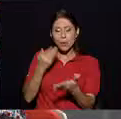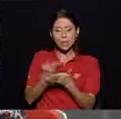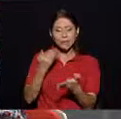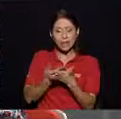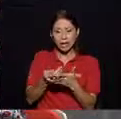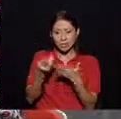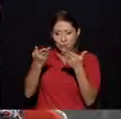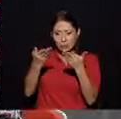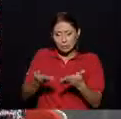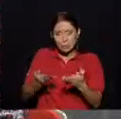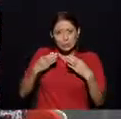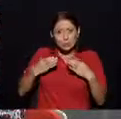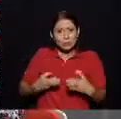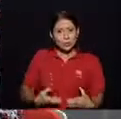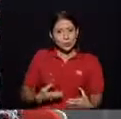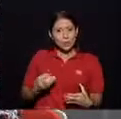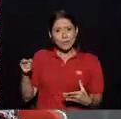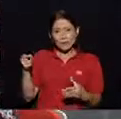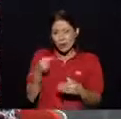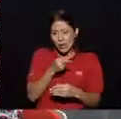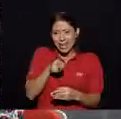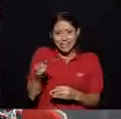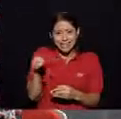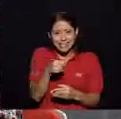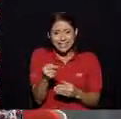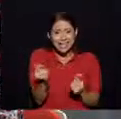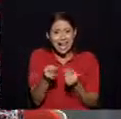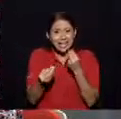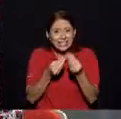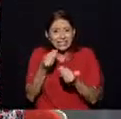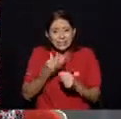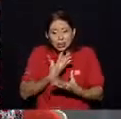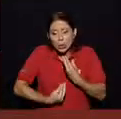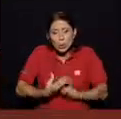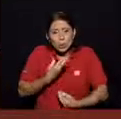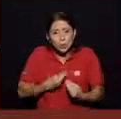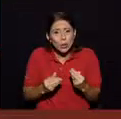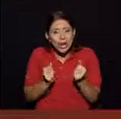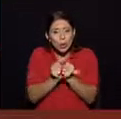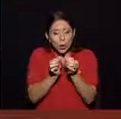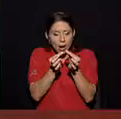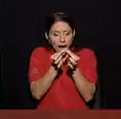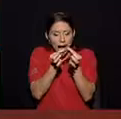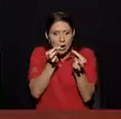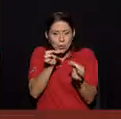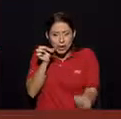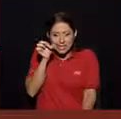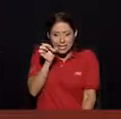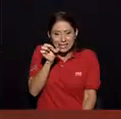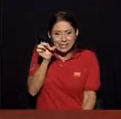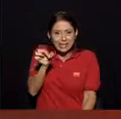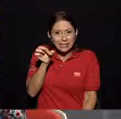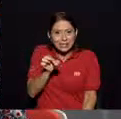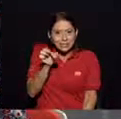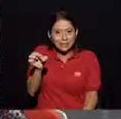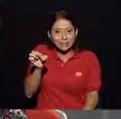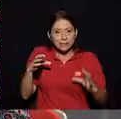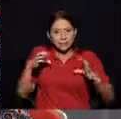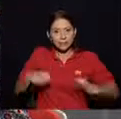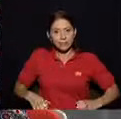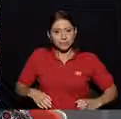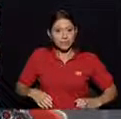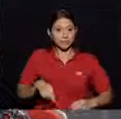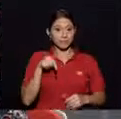de violencia y tortura producida con agujas que le introducían en el cuerpito. Este fin de semana,